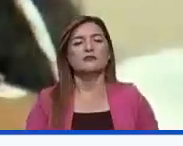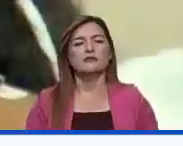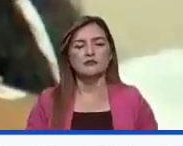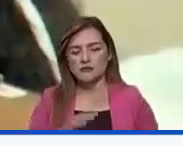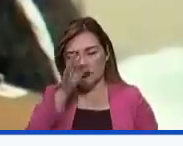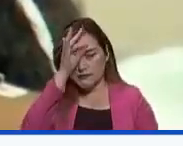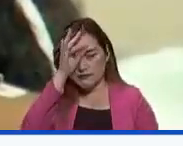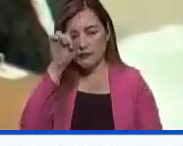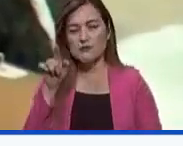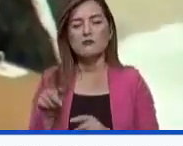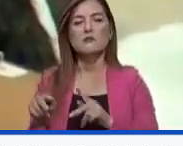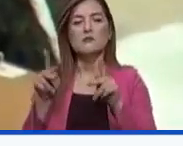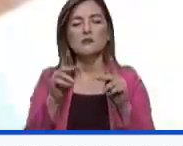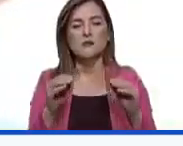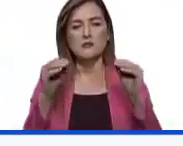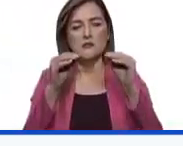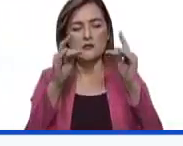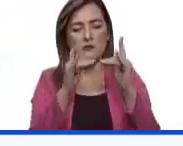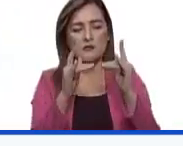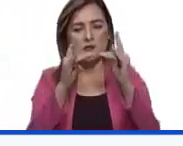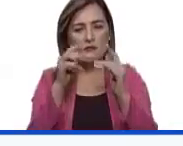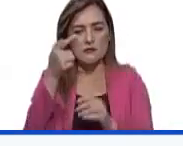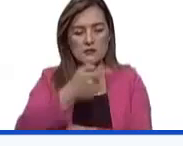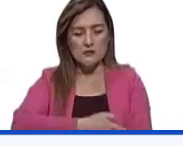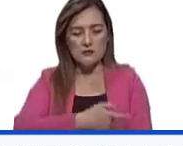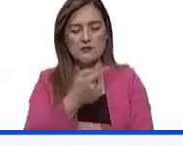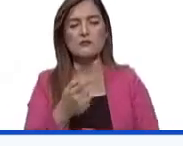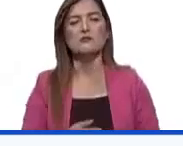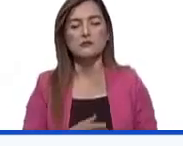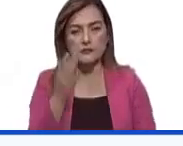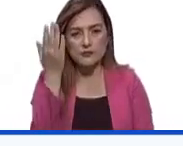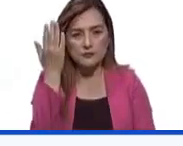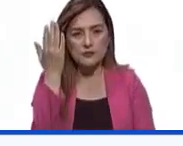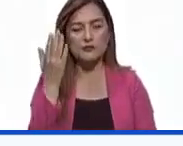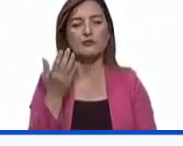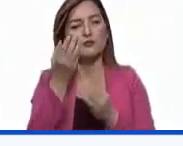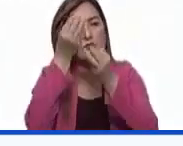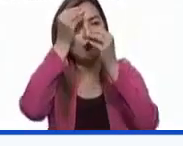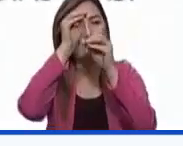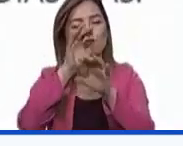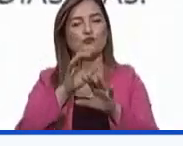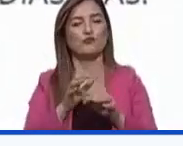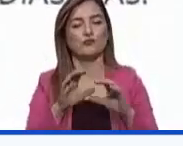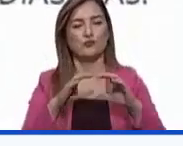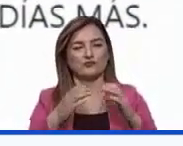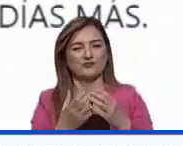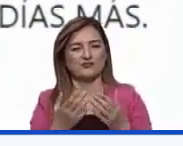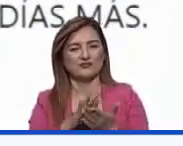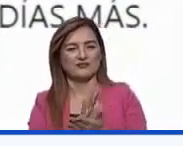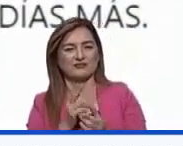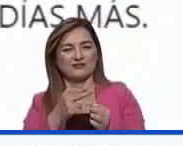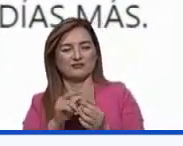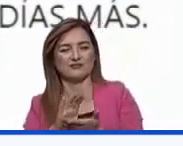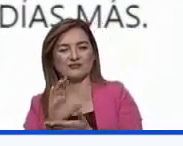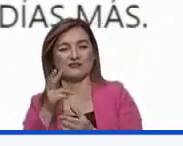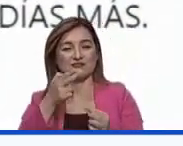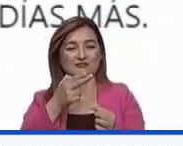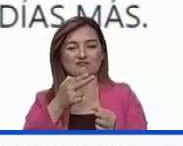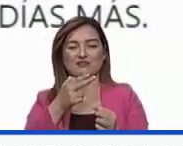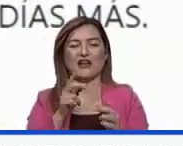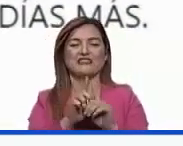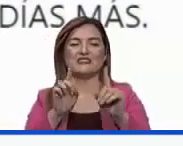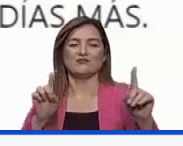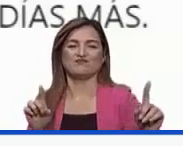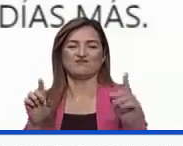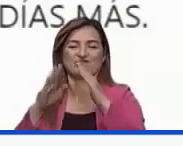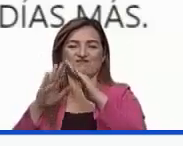casa de salud se prevé aumentar el número de camas en los próximos días. La alcaldesa Cintia Viteri anunció además que las clases seguirán siendo virtuales por 30 días